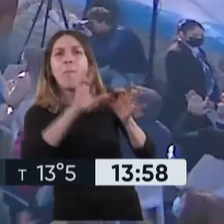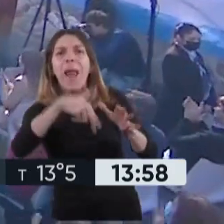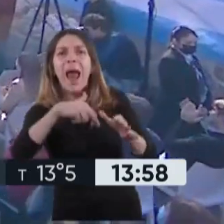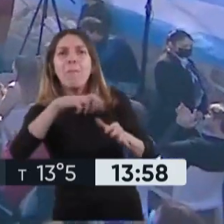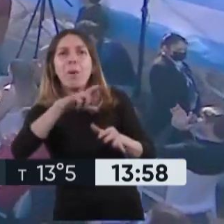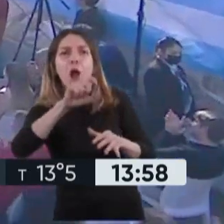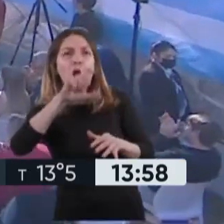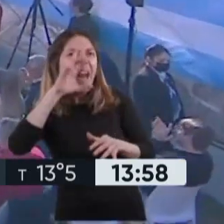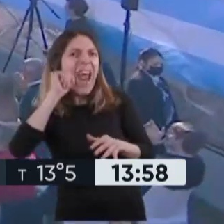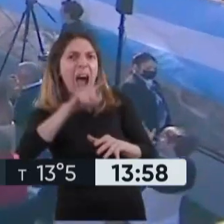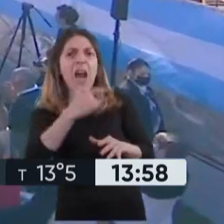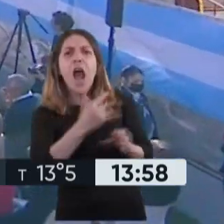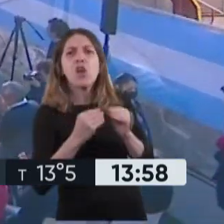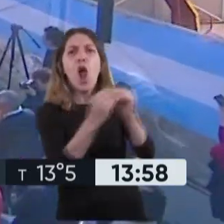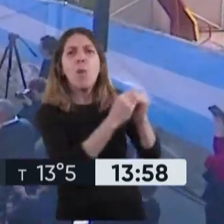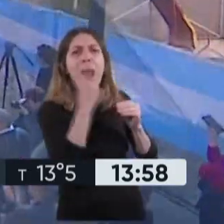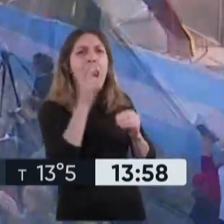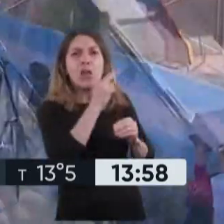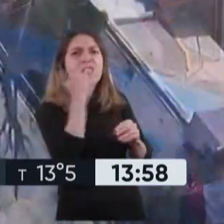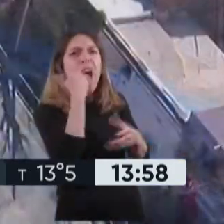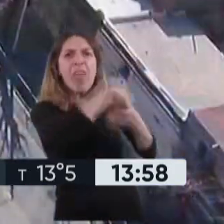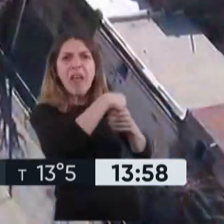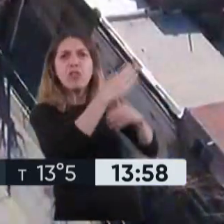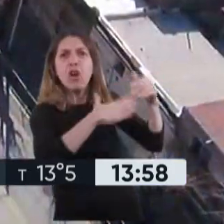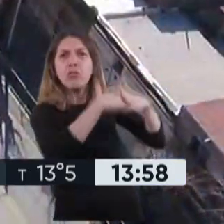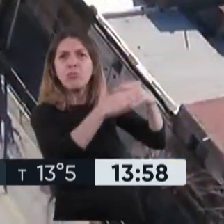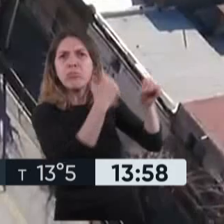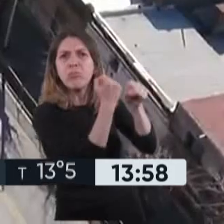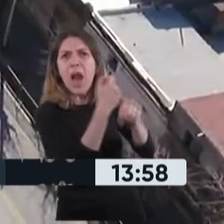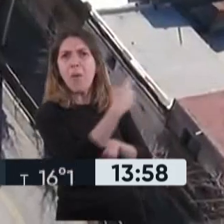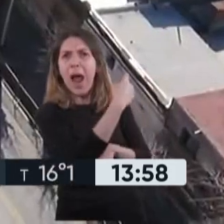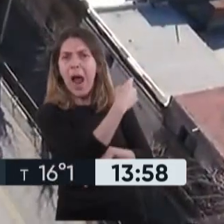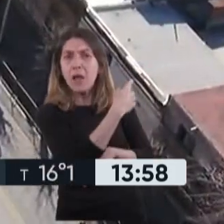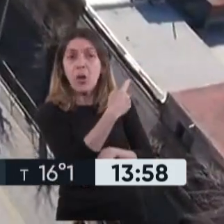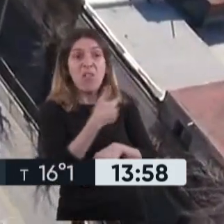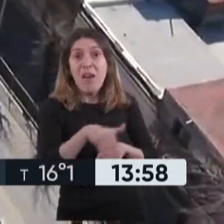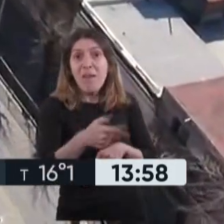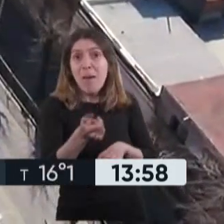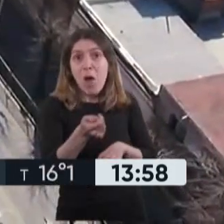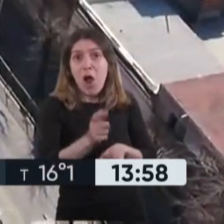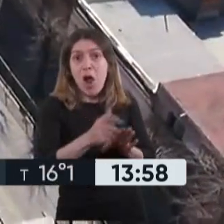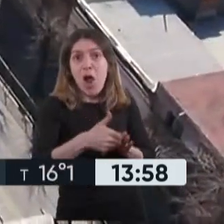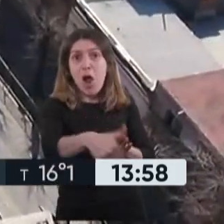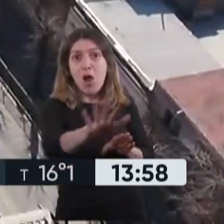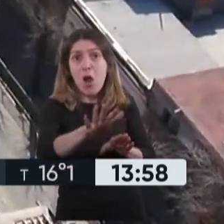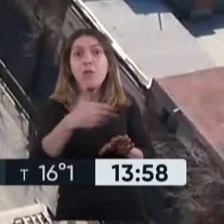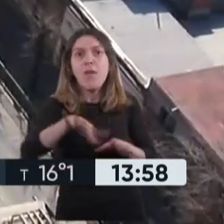dónde están compañeros y compañeras trabajando y que en poco tiempo sortearemos